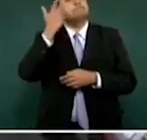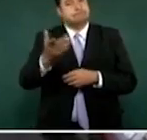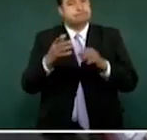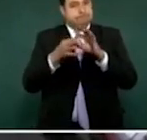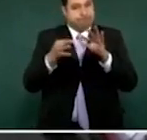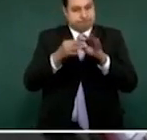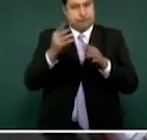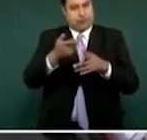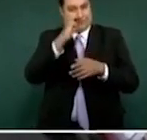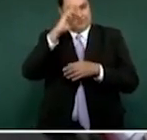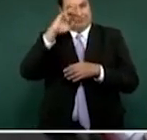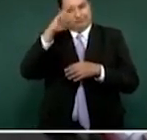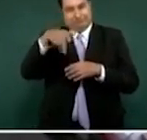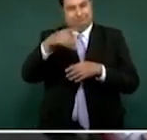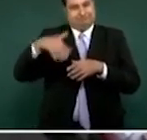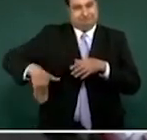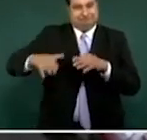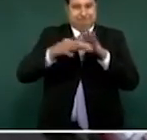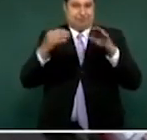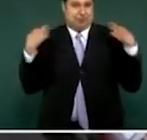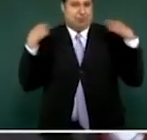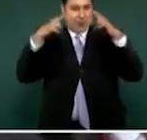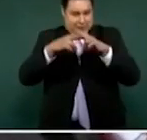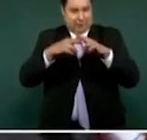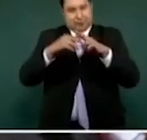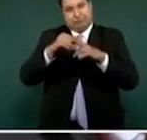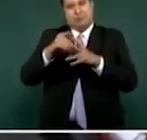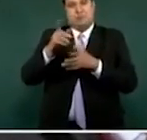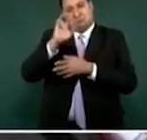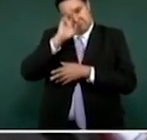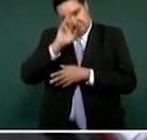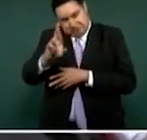compromiso y reconocimiento con ellos. Sin embargo,